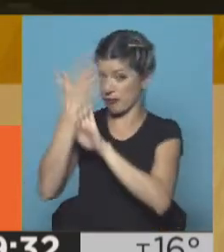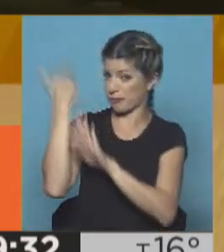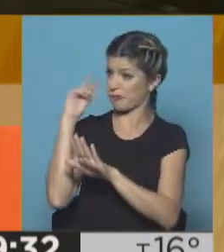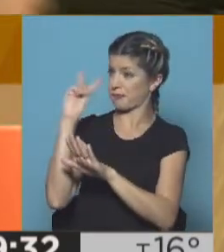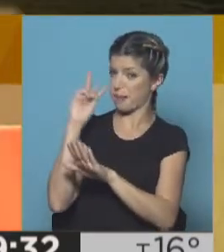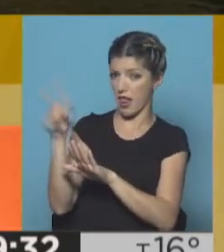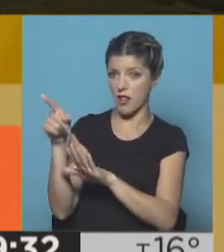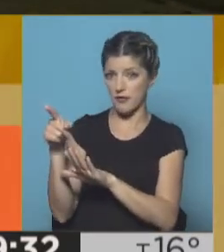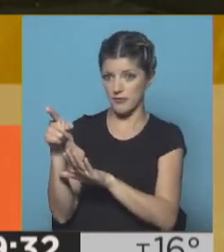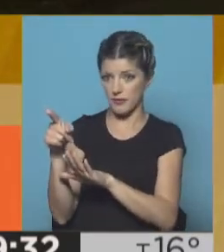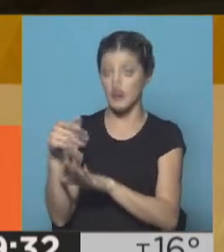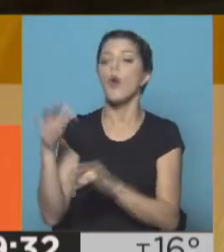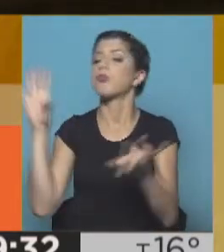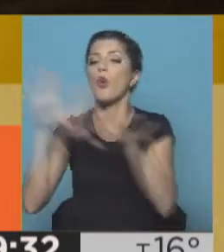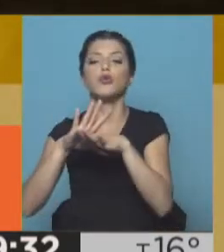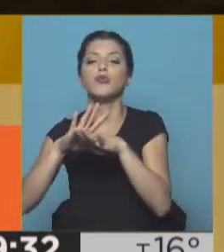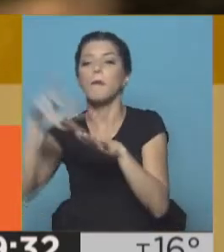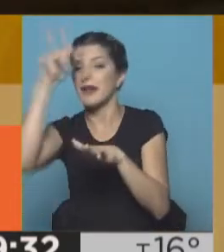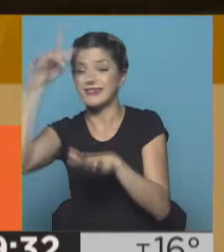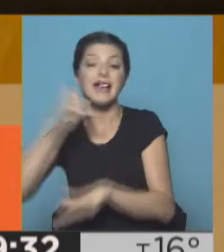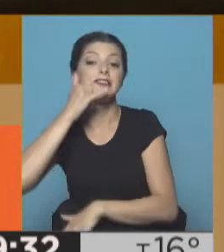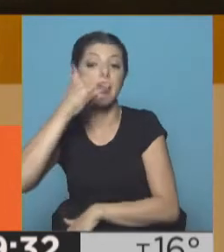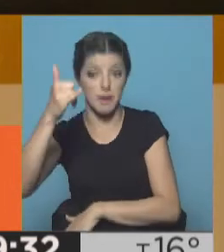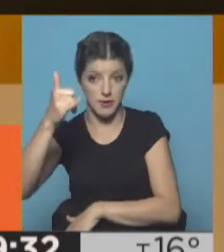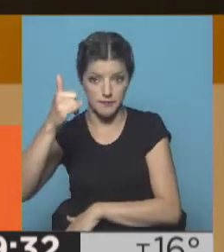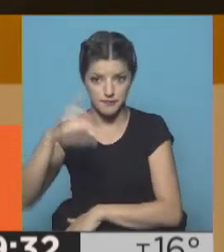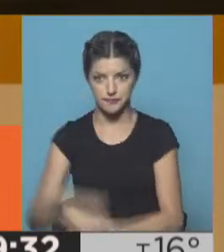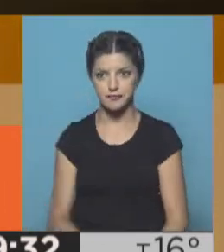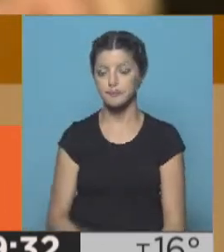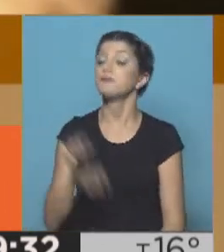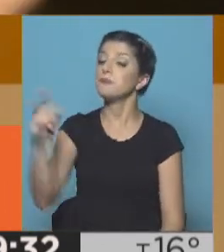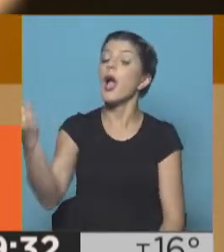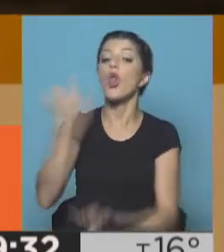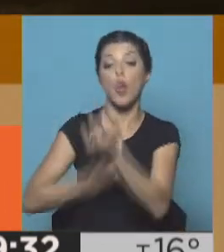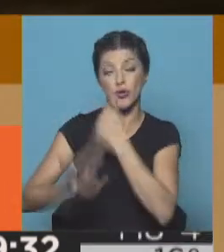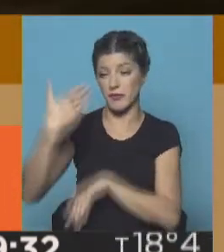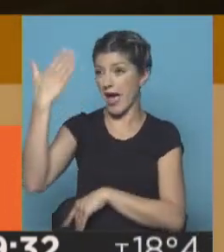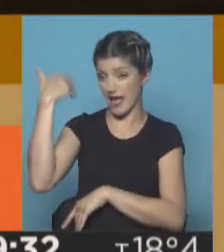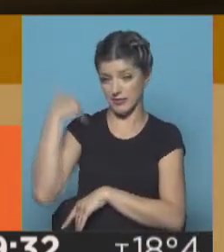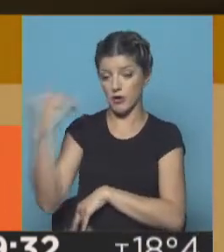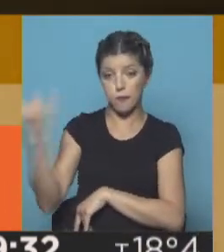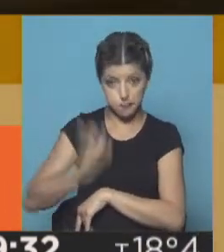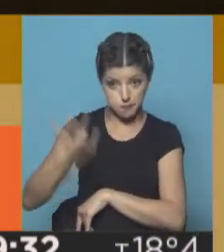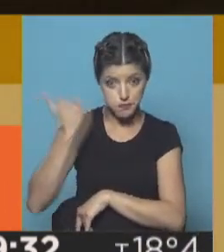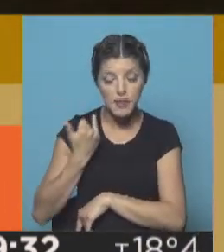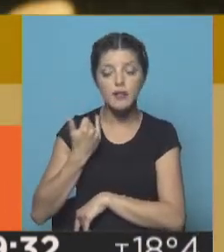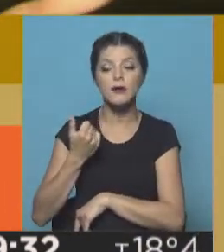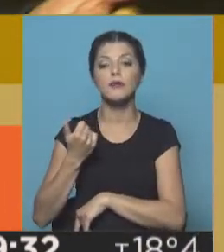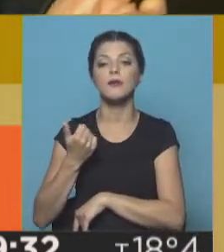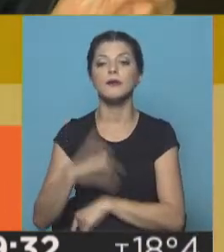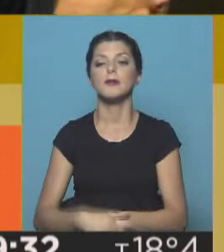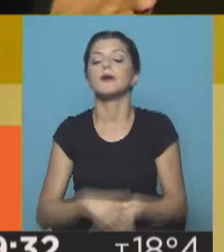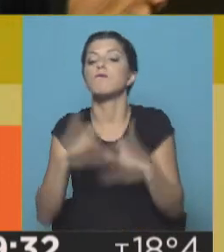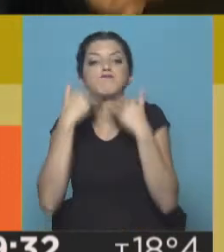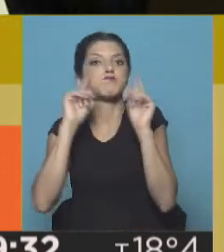hablando porque recibió un llamado de la policía. Lo que nos decía Jessica antes de salir al aire es que no se